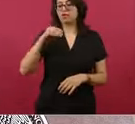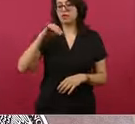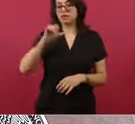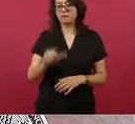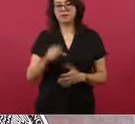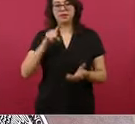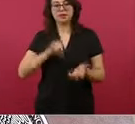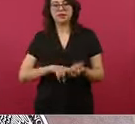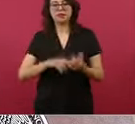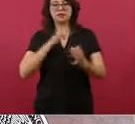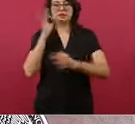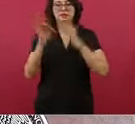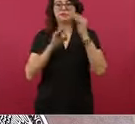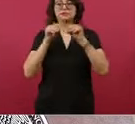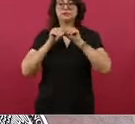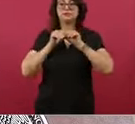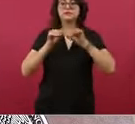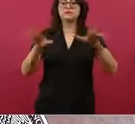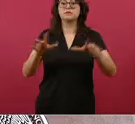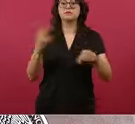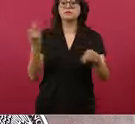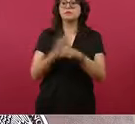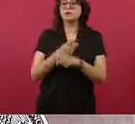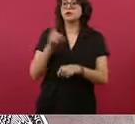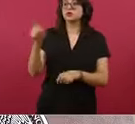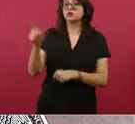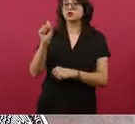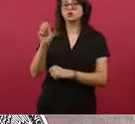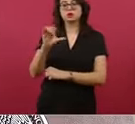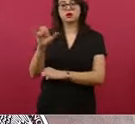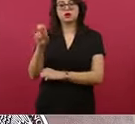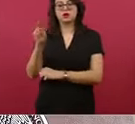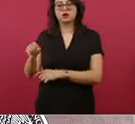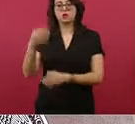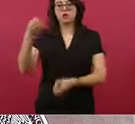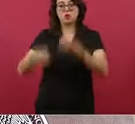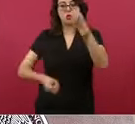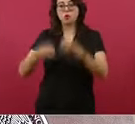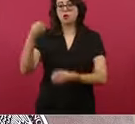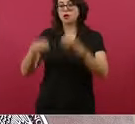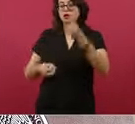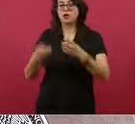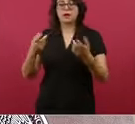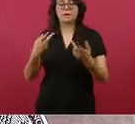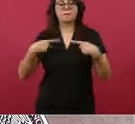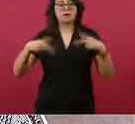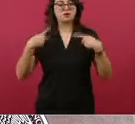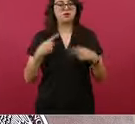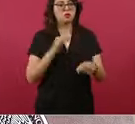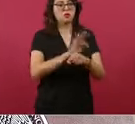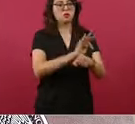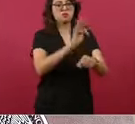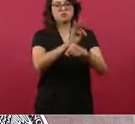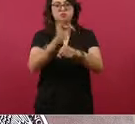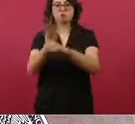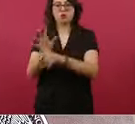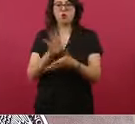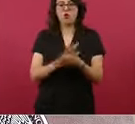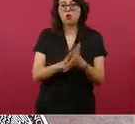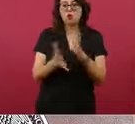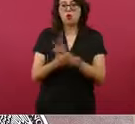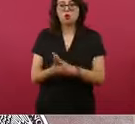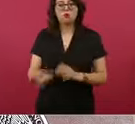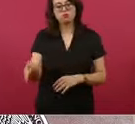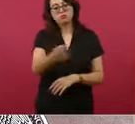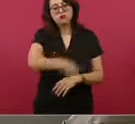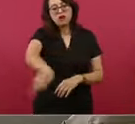Poder Judicial y callan frente a las decisiones de jueces que liberan delincuentes peligrosos, que son